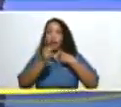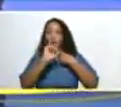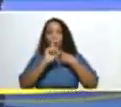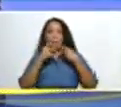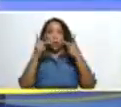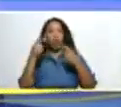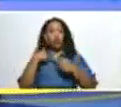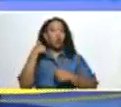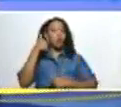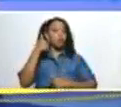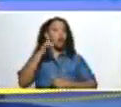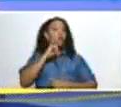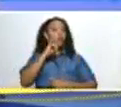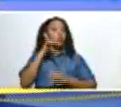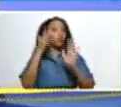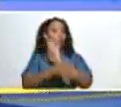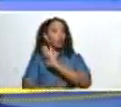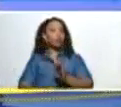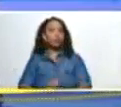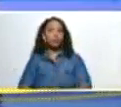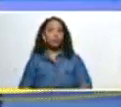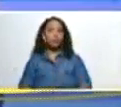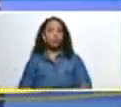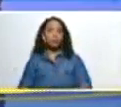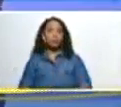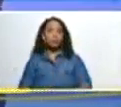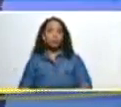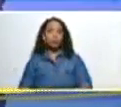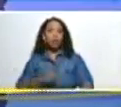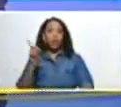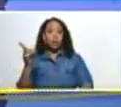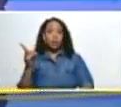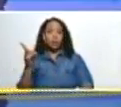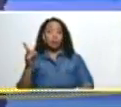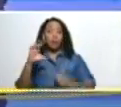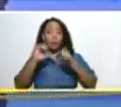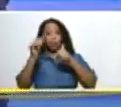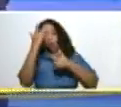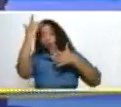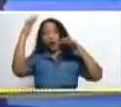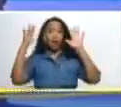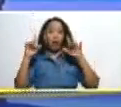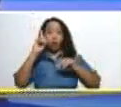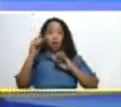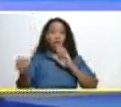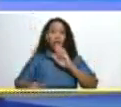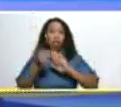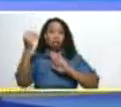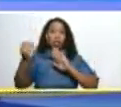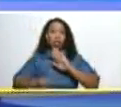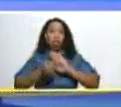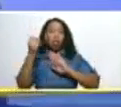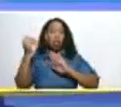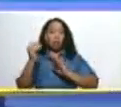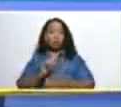estoy bien informado. Y ese es un ataque, bueno, empezando carnaval, un ataque, sin ton ni